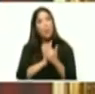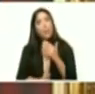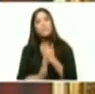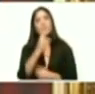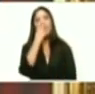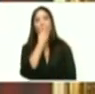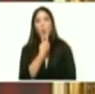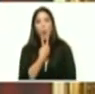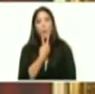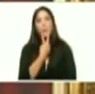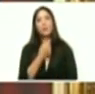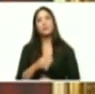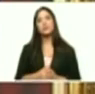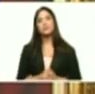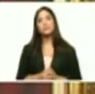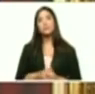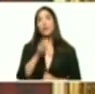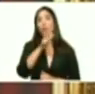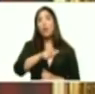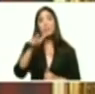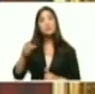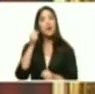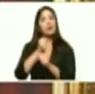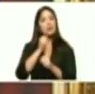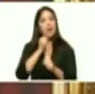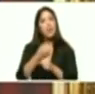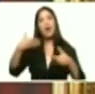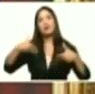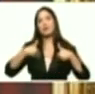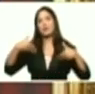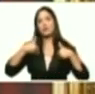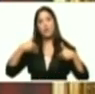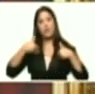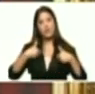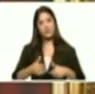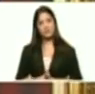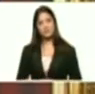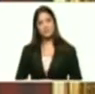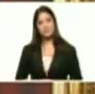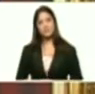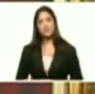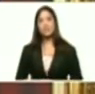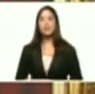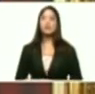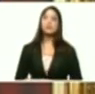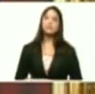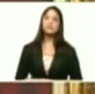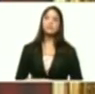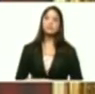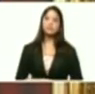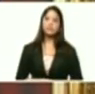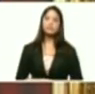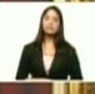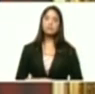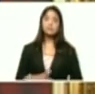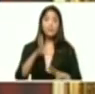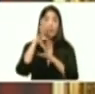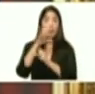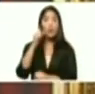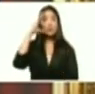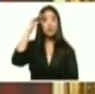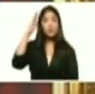pobres, con los desposeídos, con los que trabajan, con los que sufren, y como creemos, en nuestro Dios,